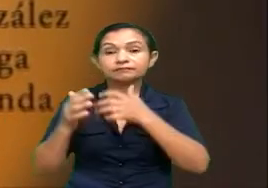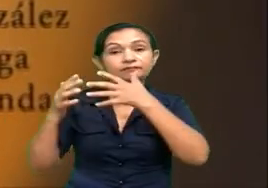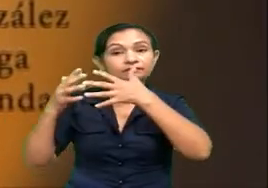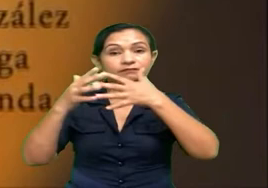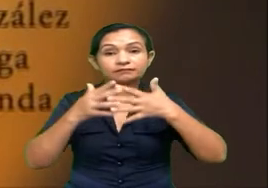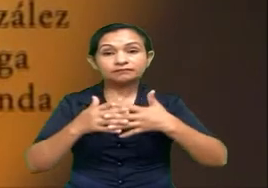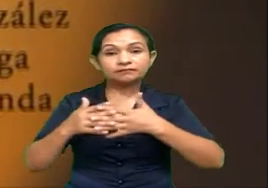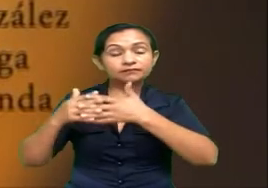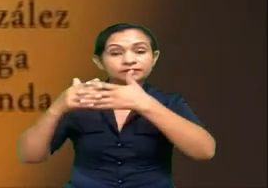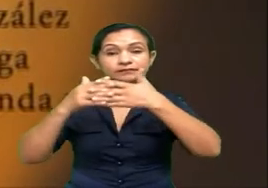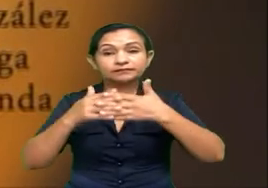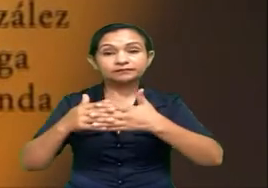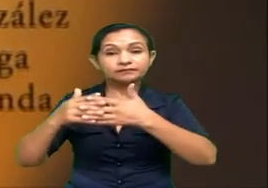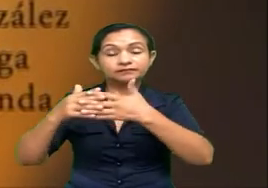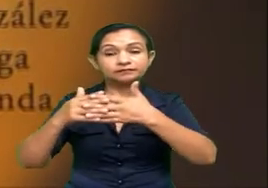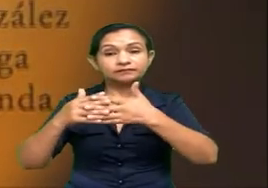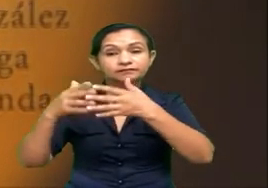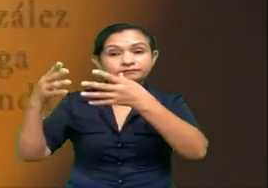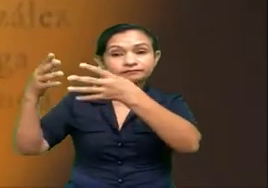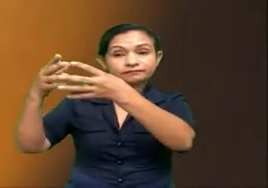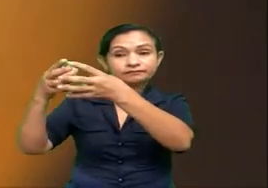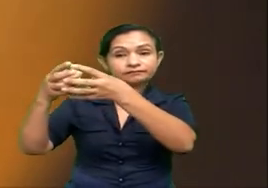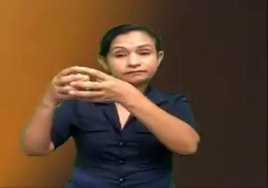norteamericanas van